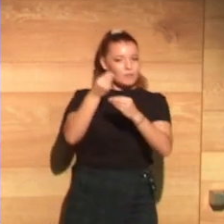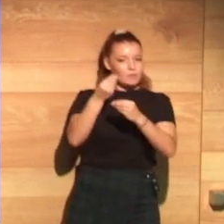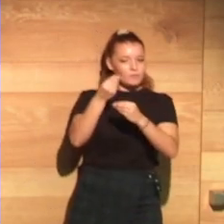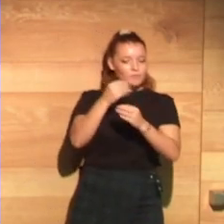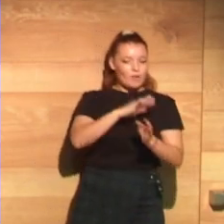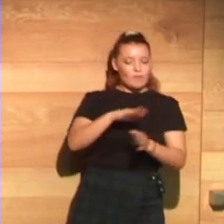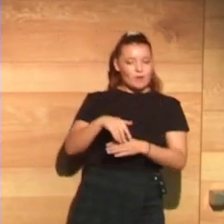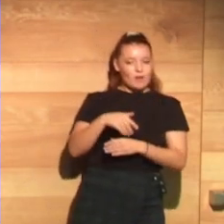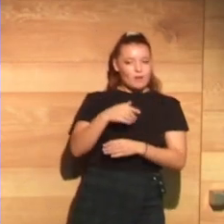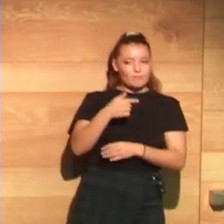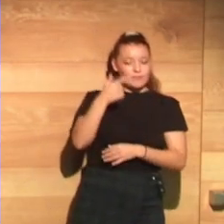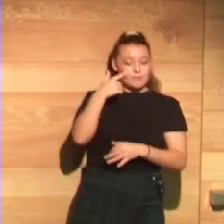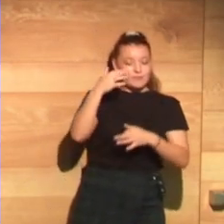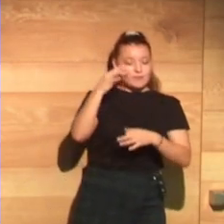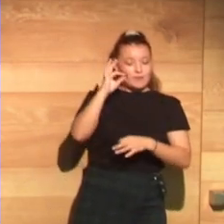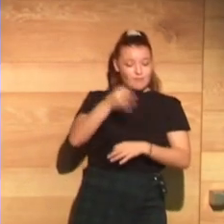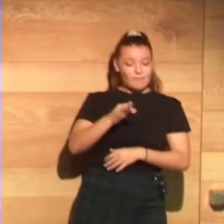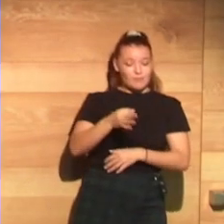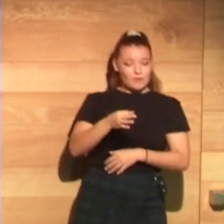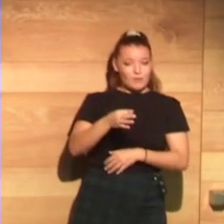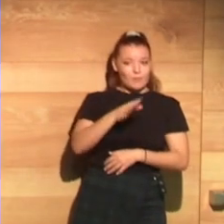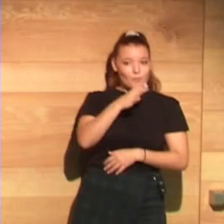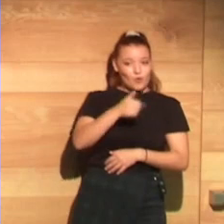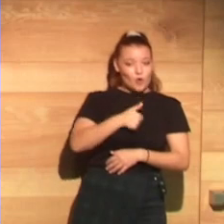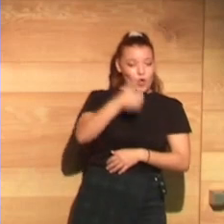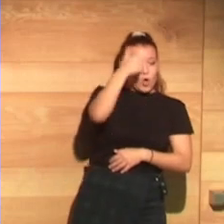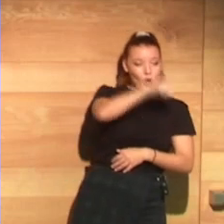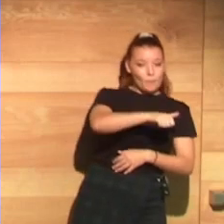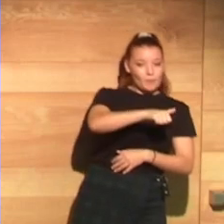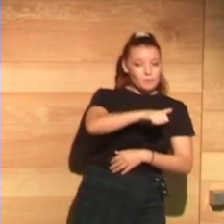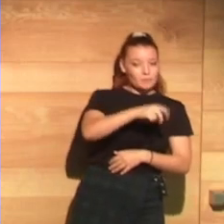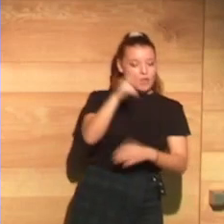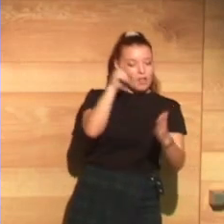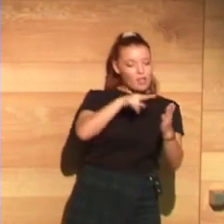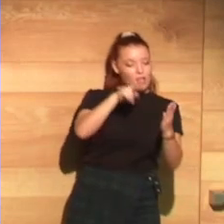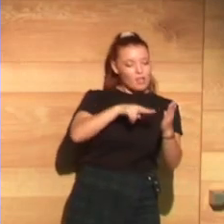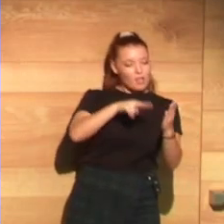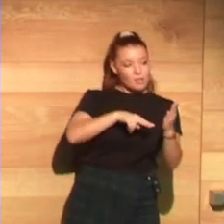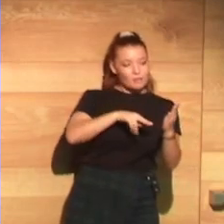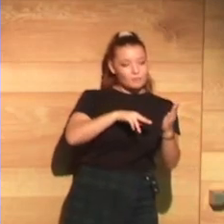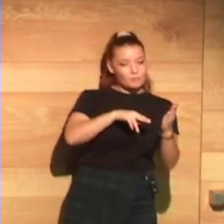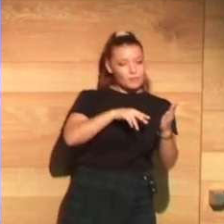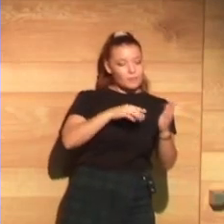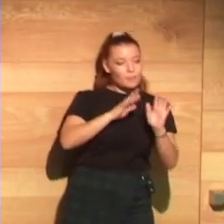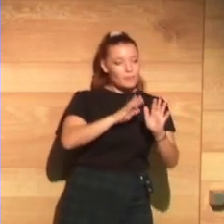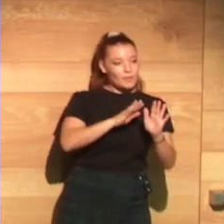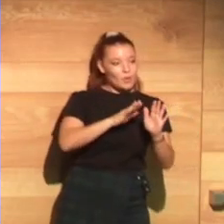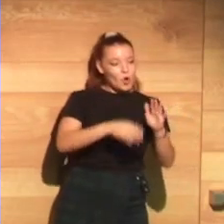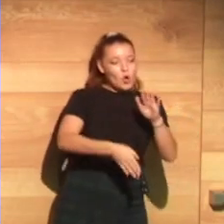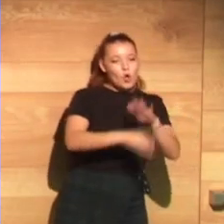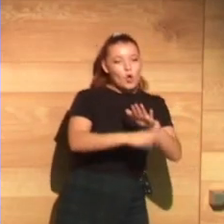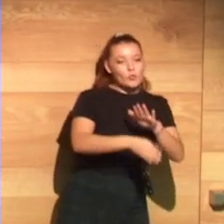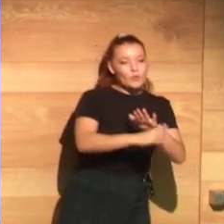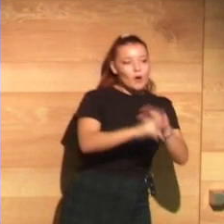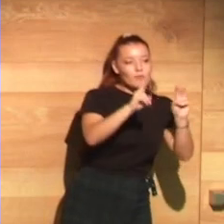me da pena el pensar que al final era cierto eso, y que luego no ha servido de precedente, porque sí que me escriben